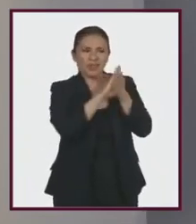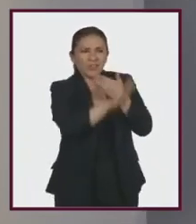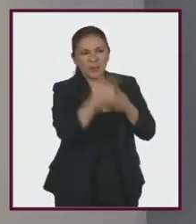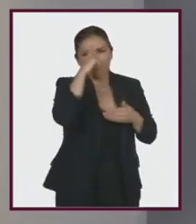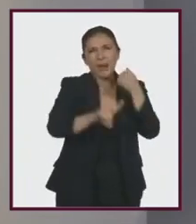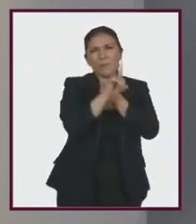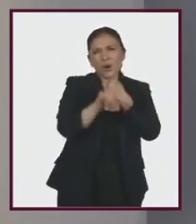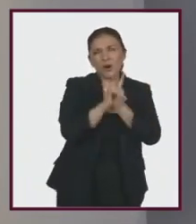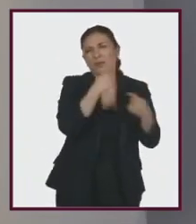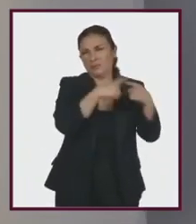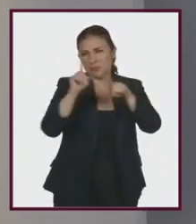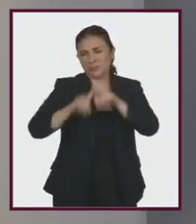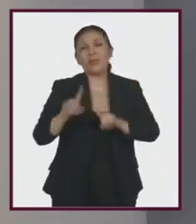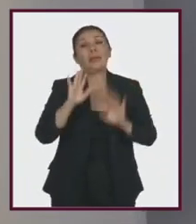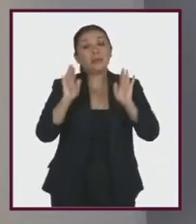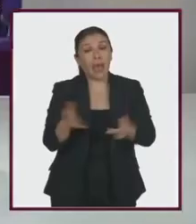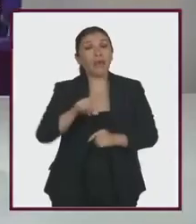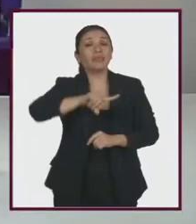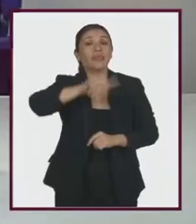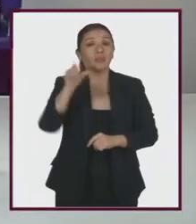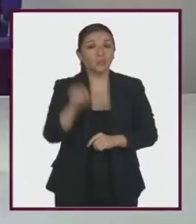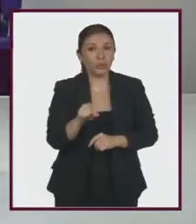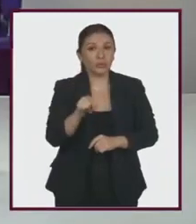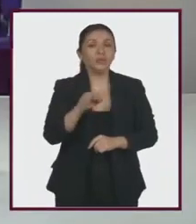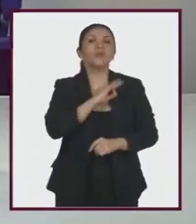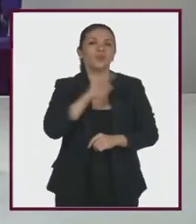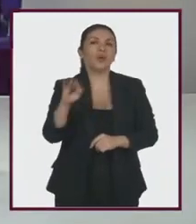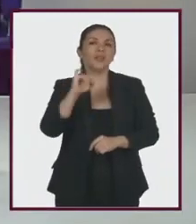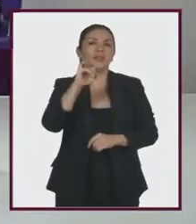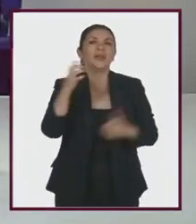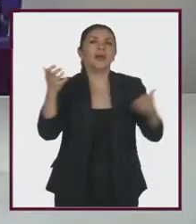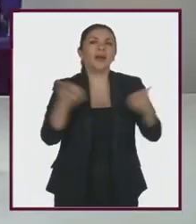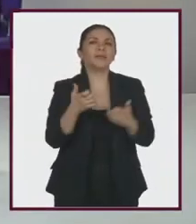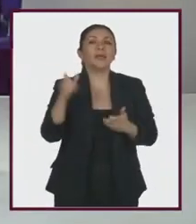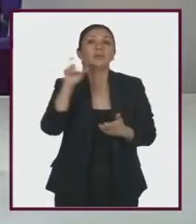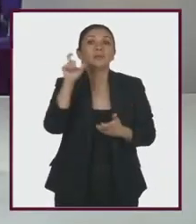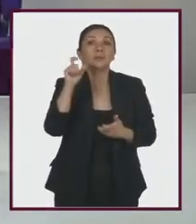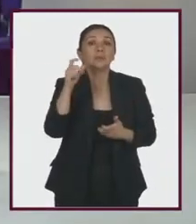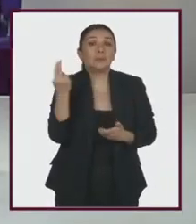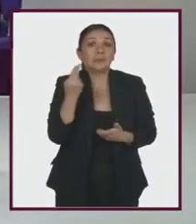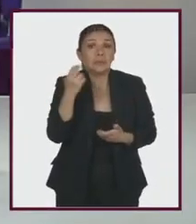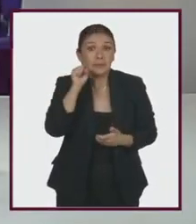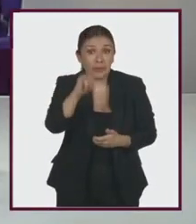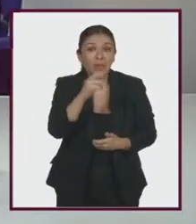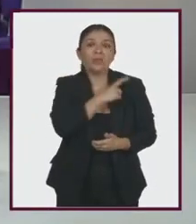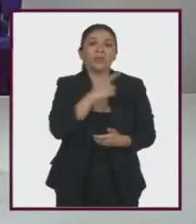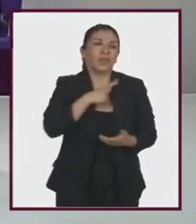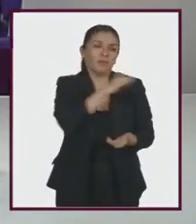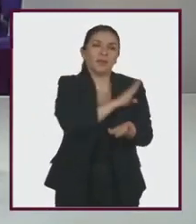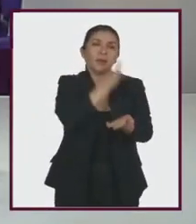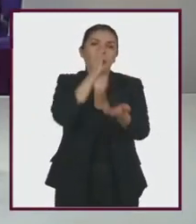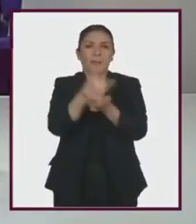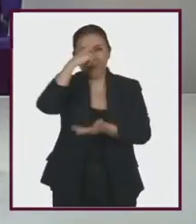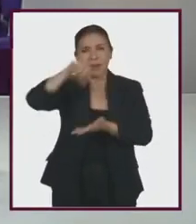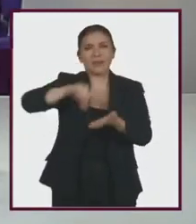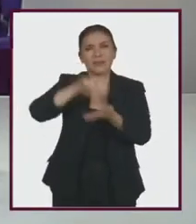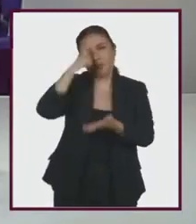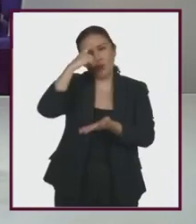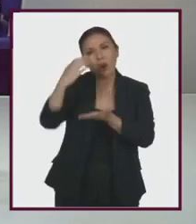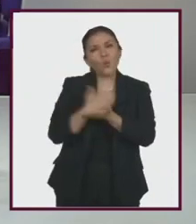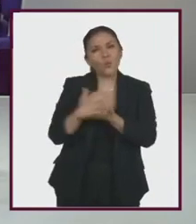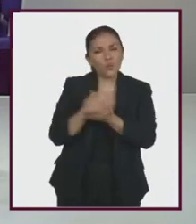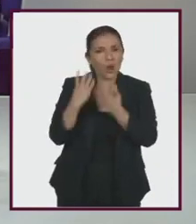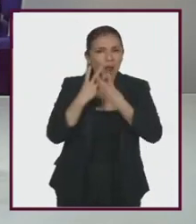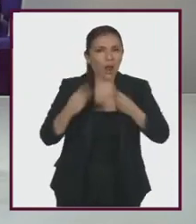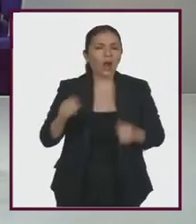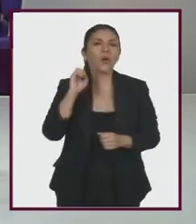riesgos del consumo y posteriormente, pues sí, en caso necesario acudir a un centro de tratamiento o mejor dicho